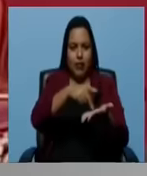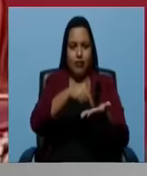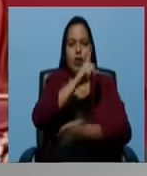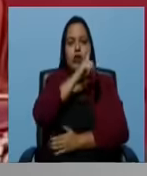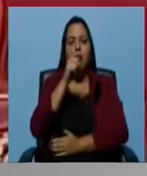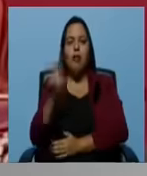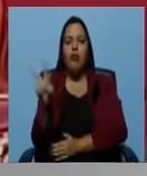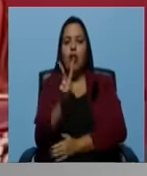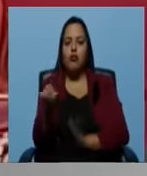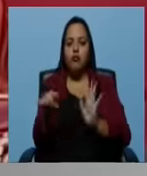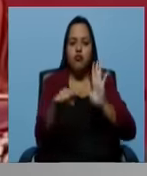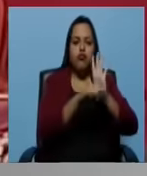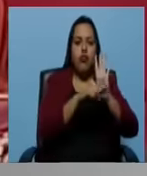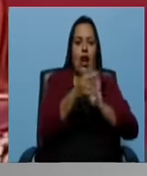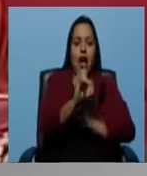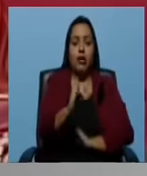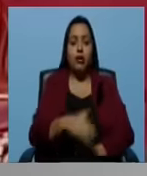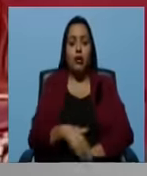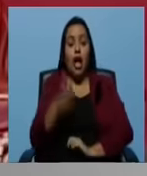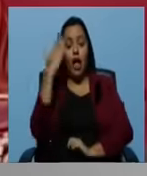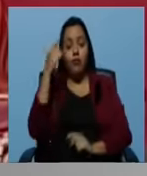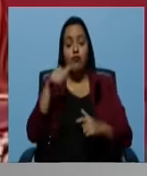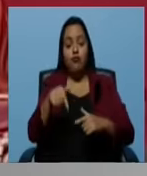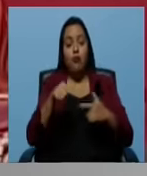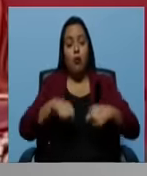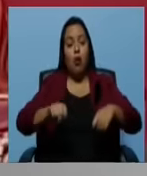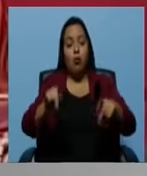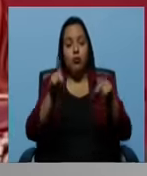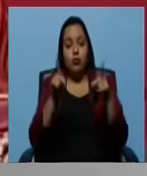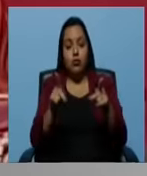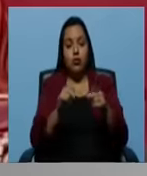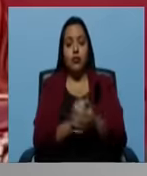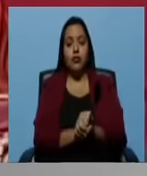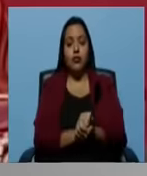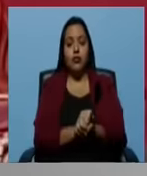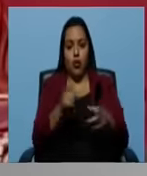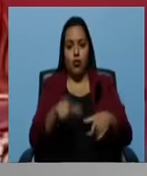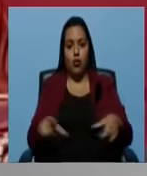canciller. Ustedes saben que esos son espacios que